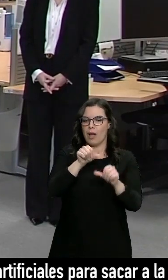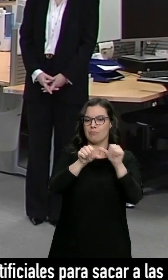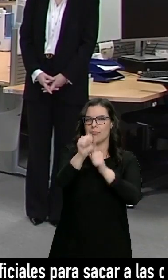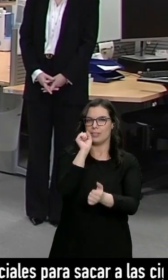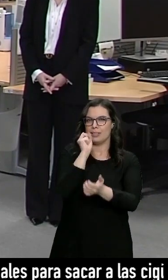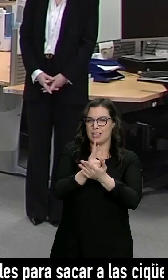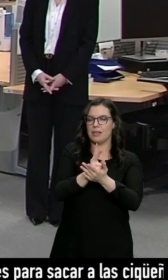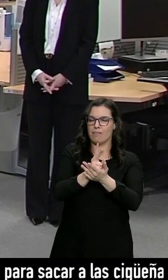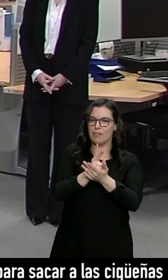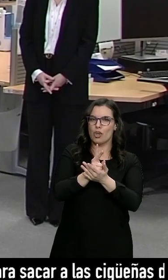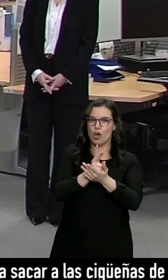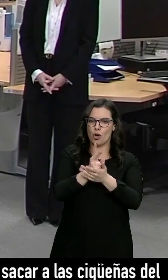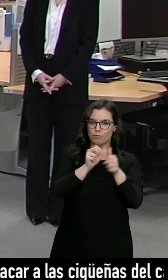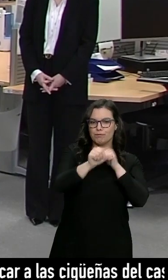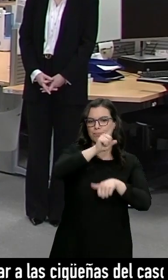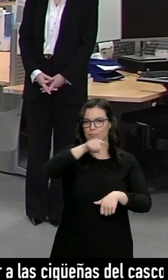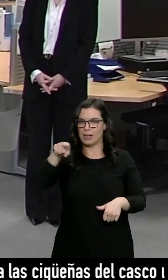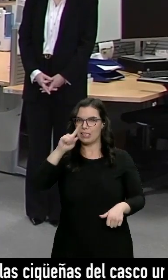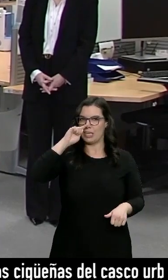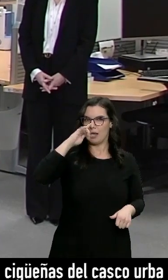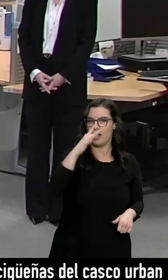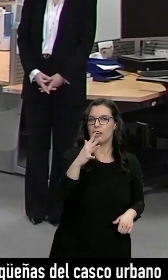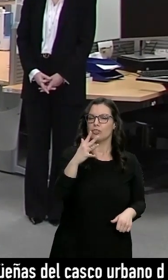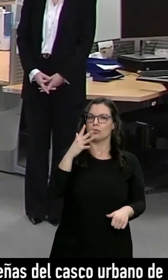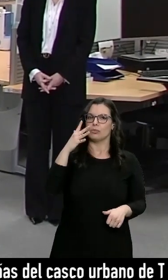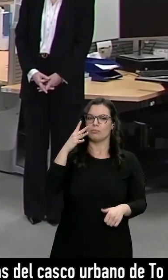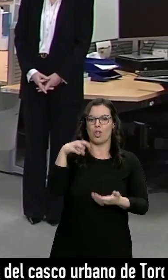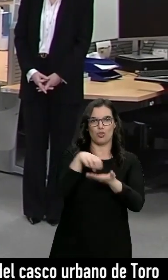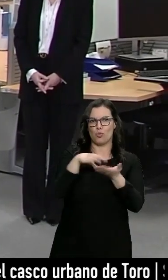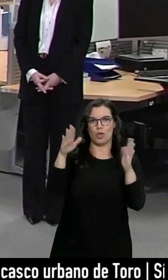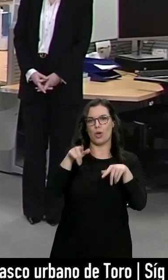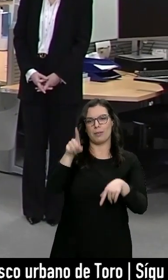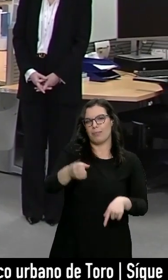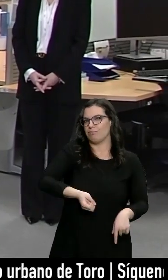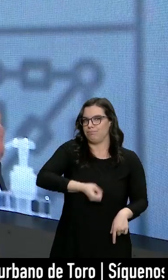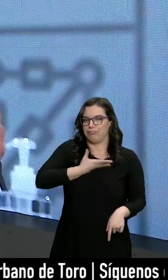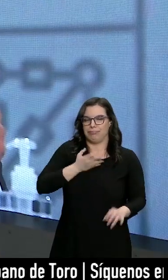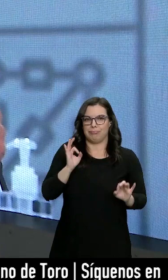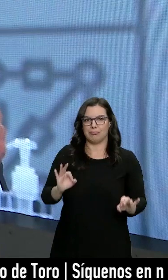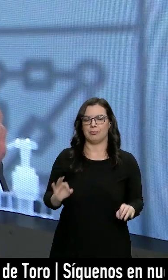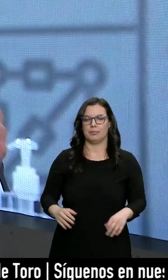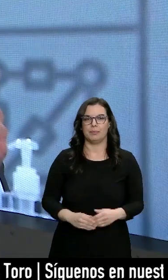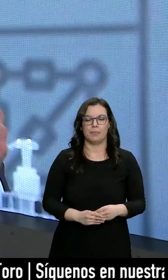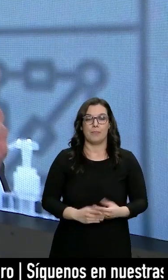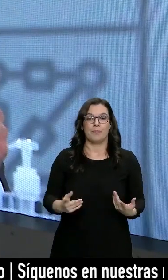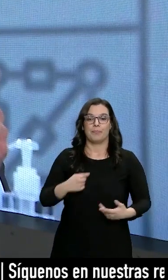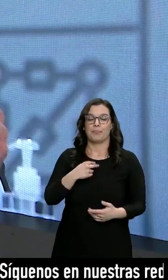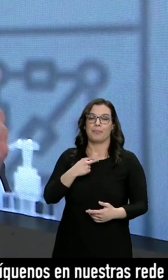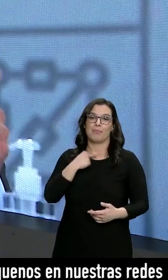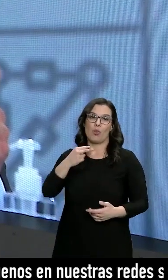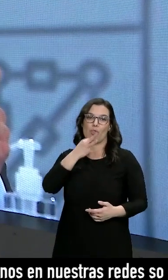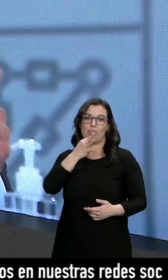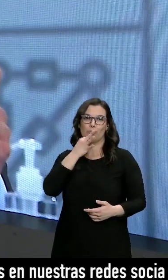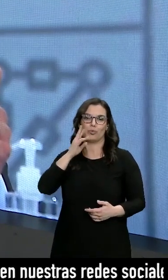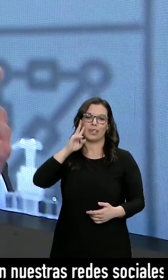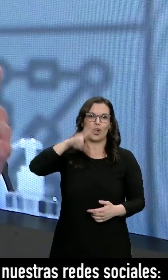por delante durante los próximos meses y los próximos años, sin duda alguna, es apasionante. Eran las palabras de reconocimiento